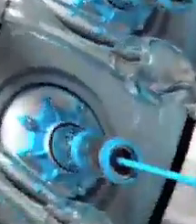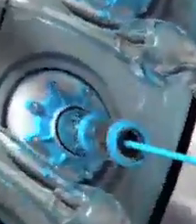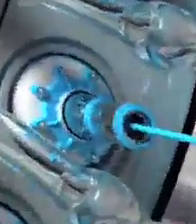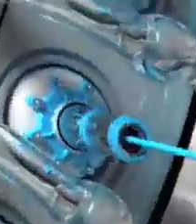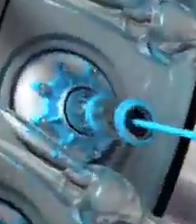bien